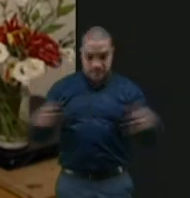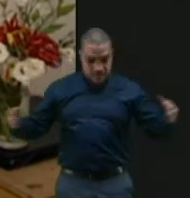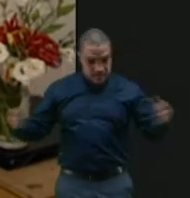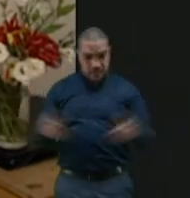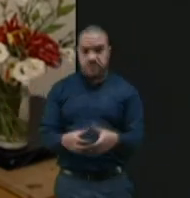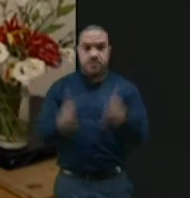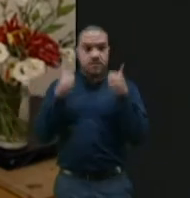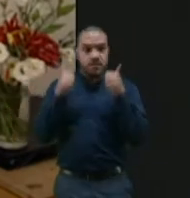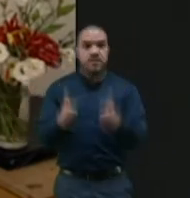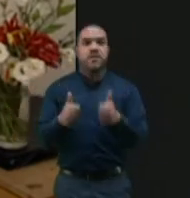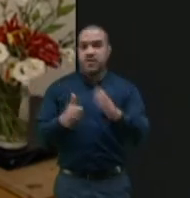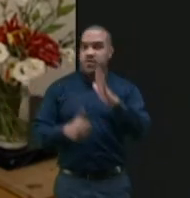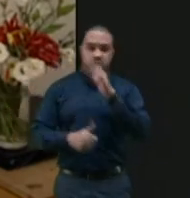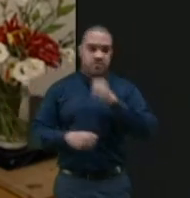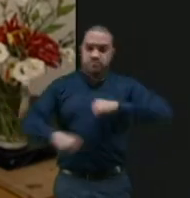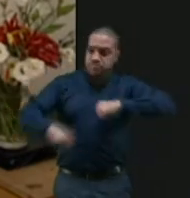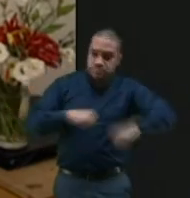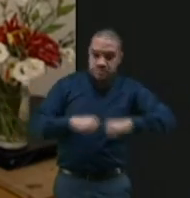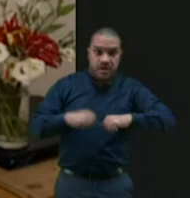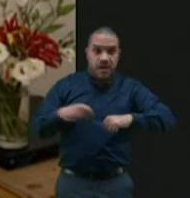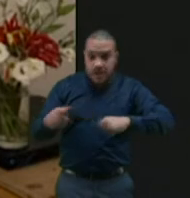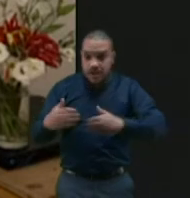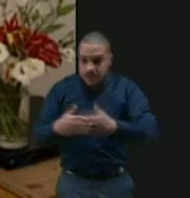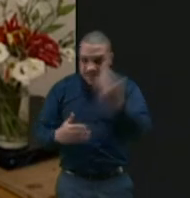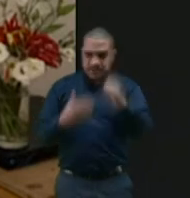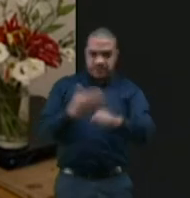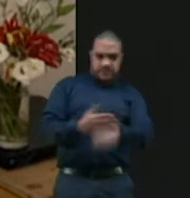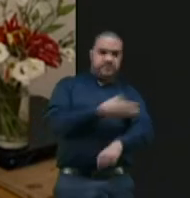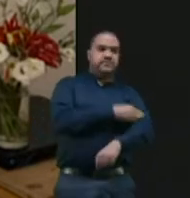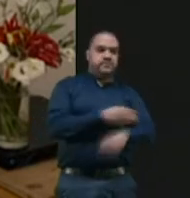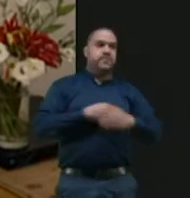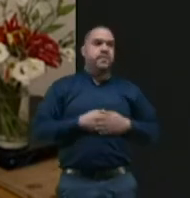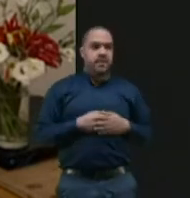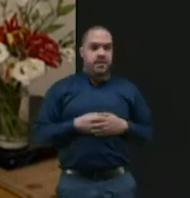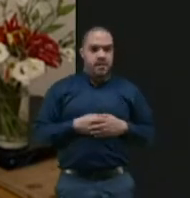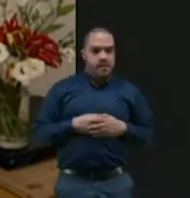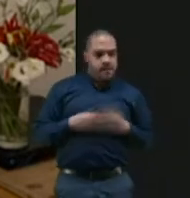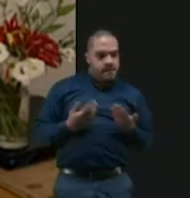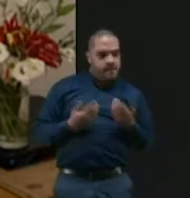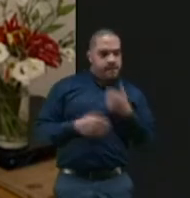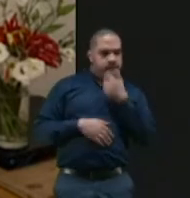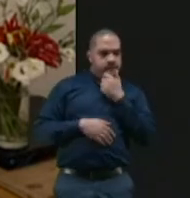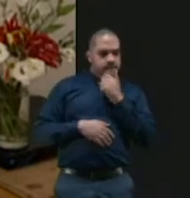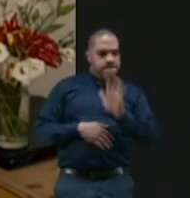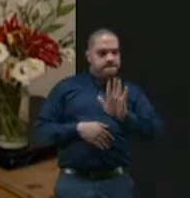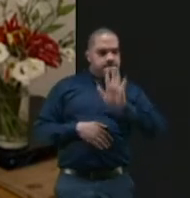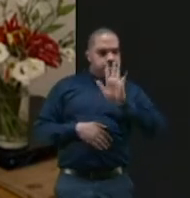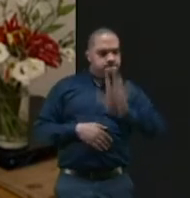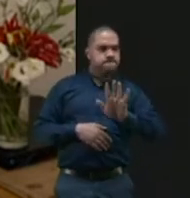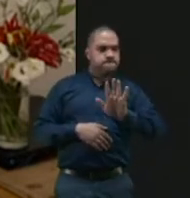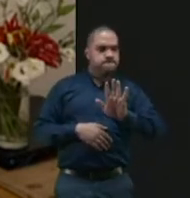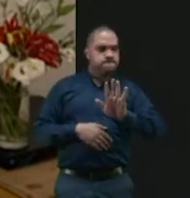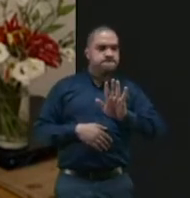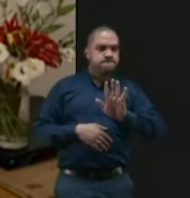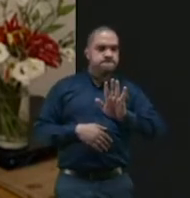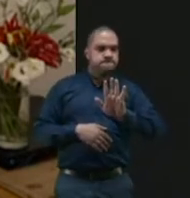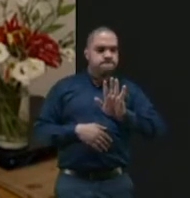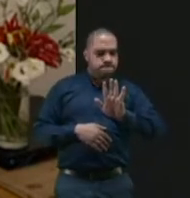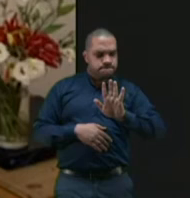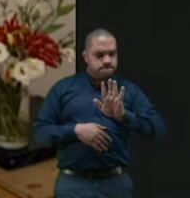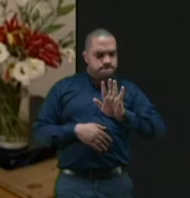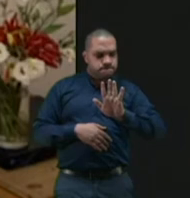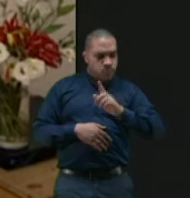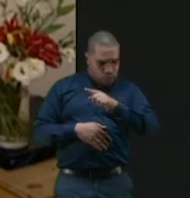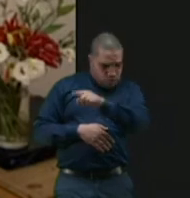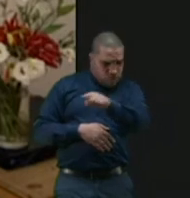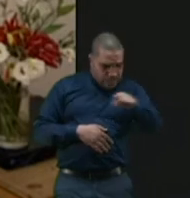dijo, antes de que incluso empezáramos. Entonces, ahí ustedes pues dicen, un momento. Si ustedes ya